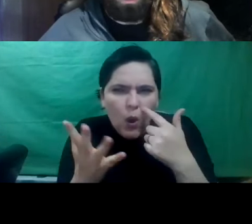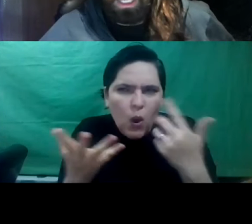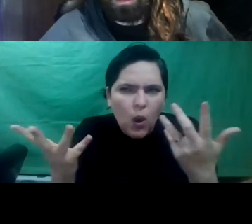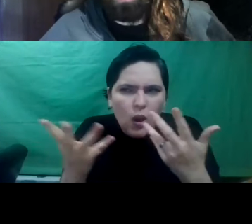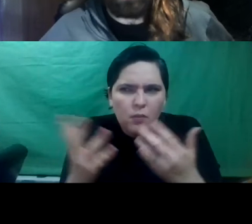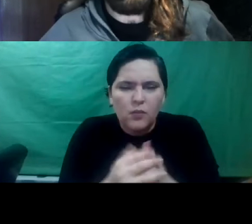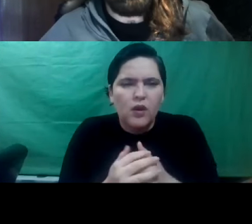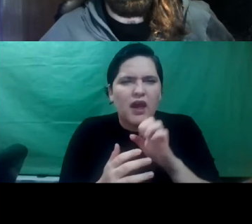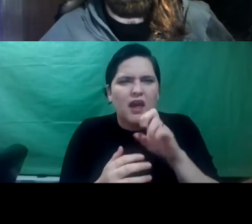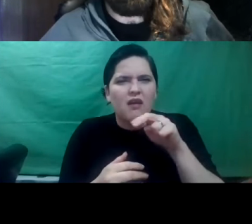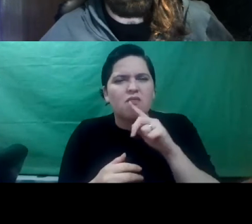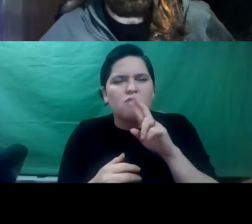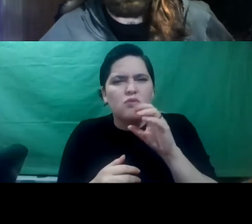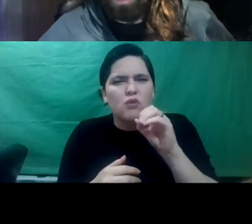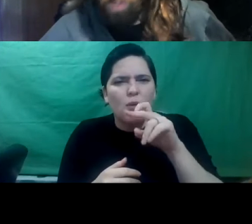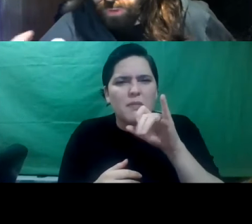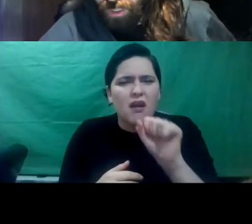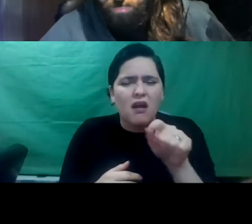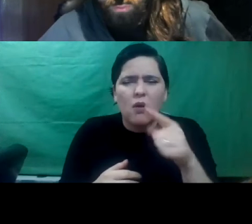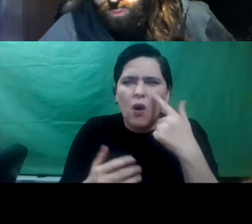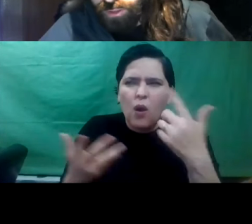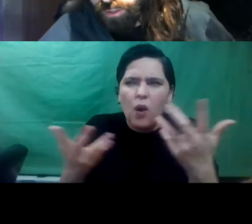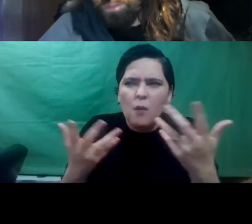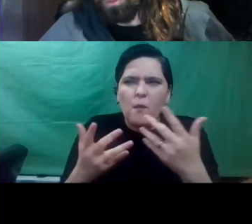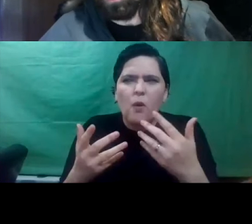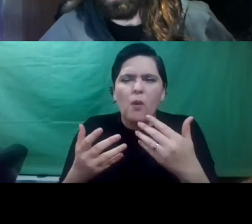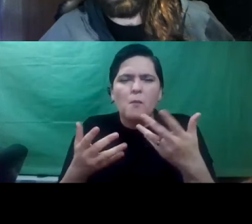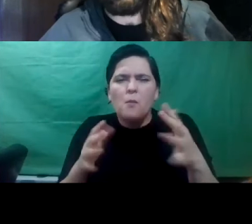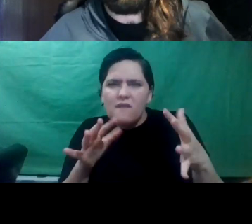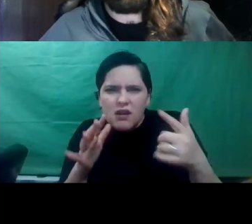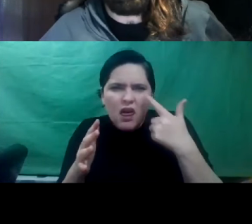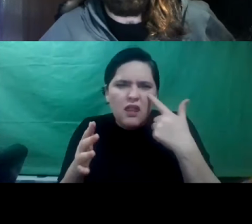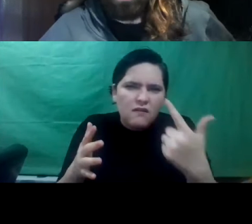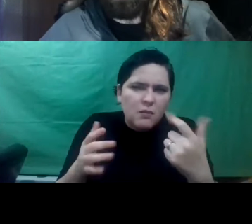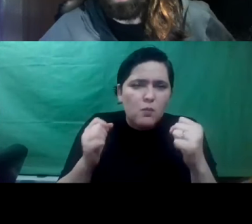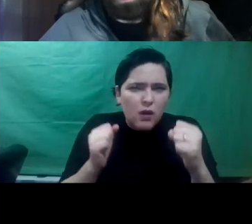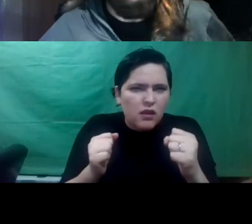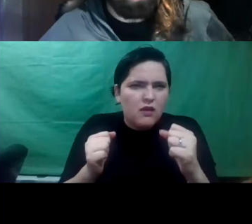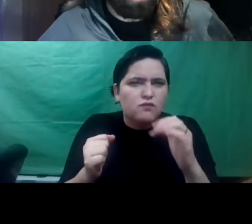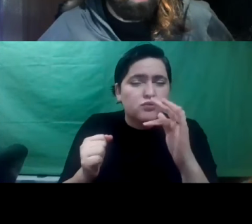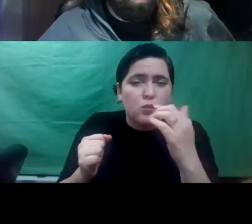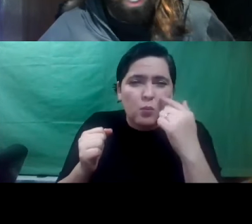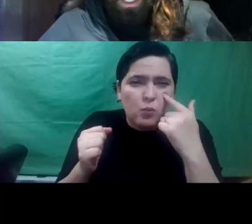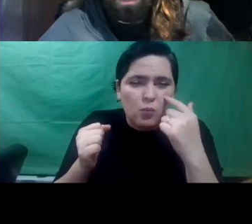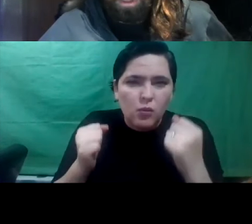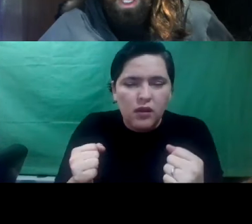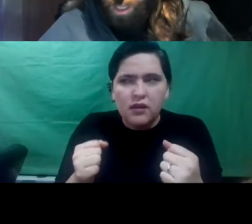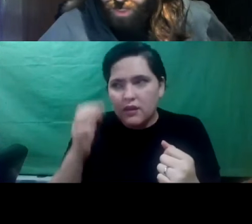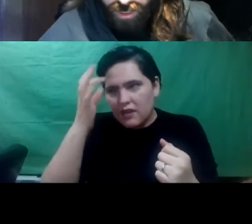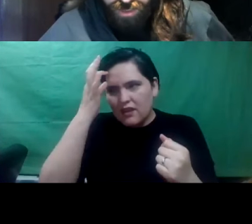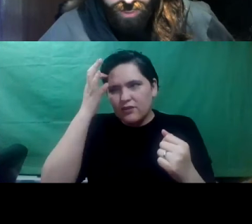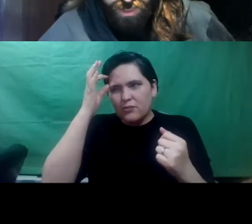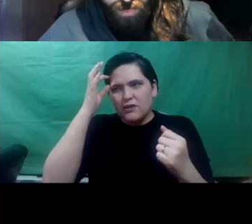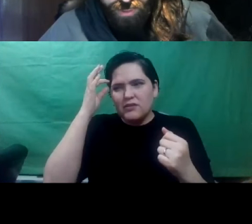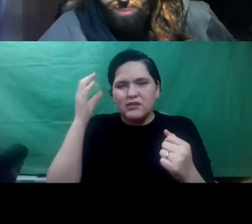de probabilidad de estas variables, ajustarle una función y desde esta función obtener su entropía. Entonces, voy a tener la entropía de cada